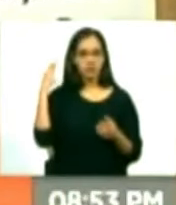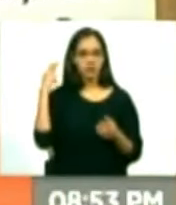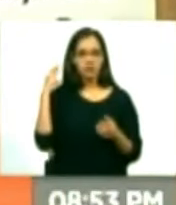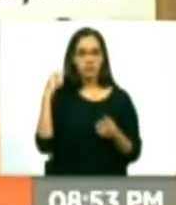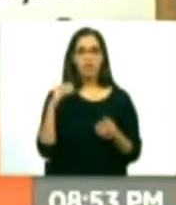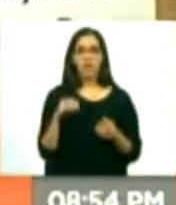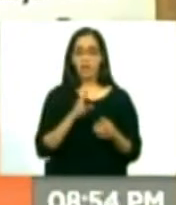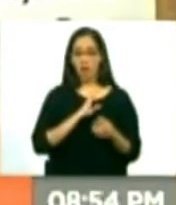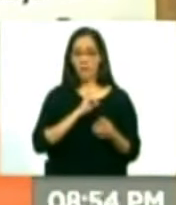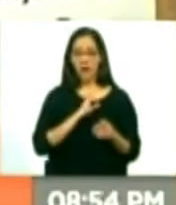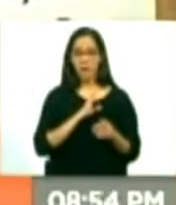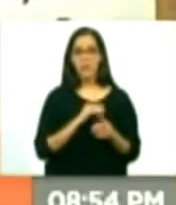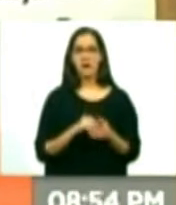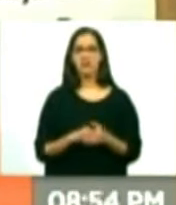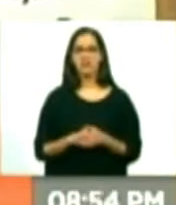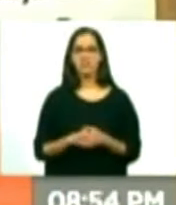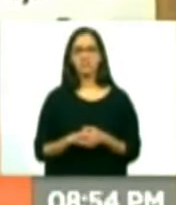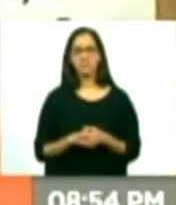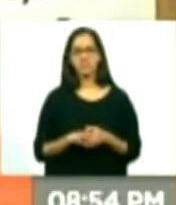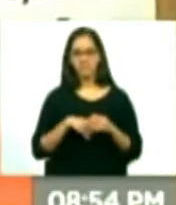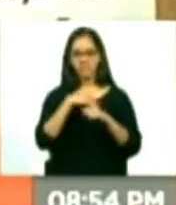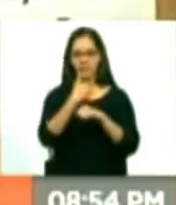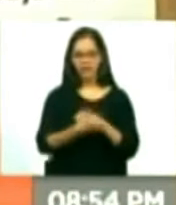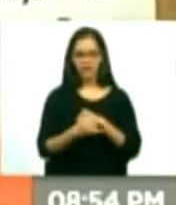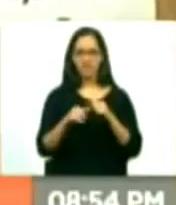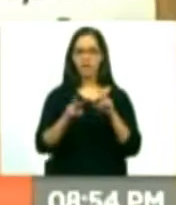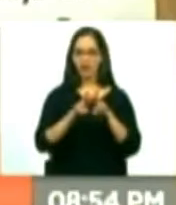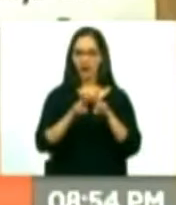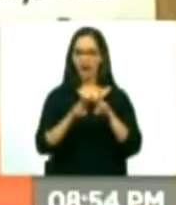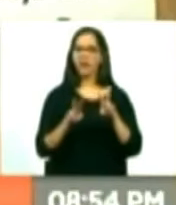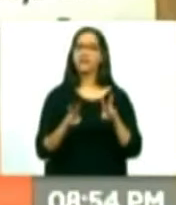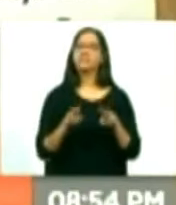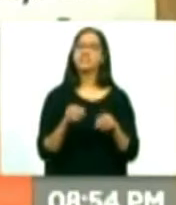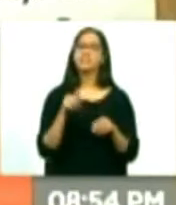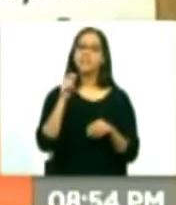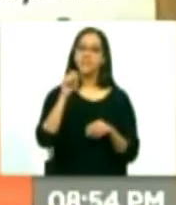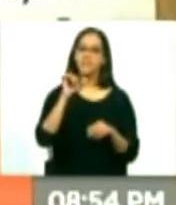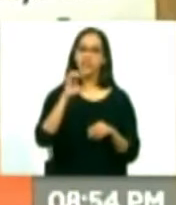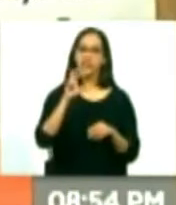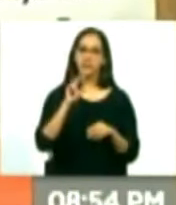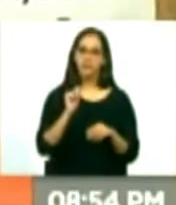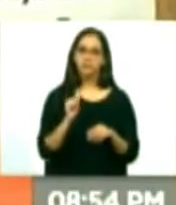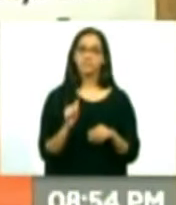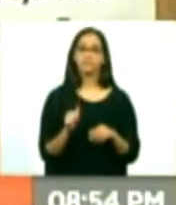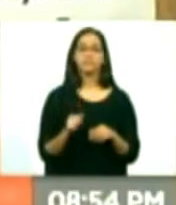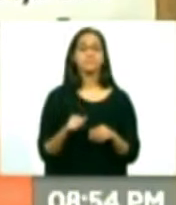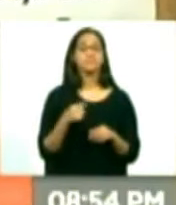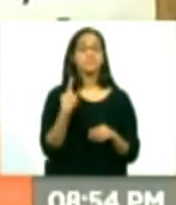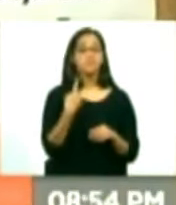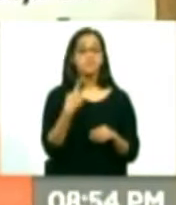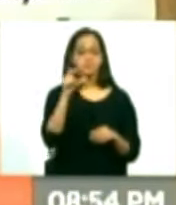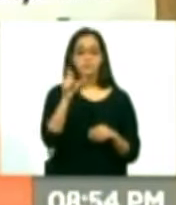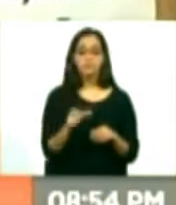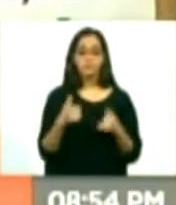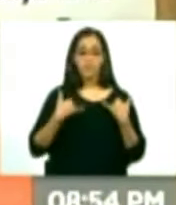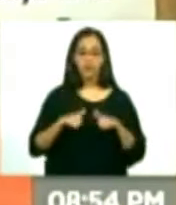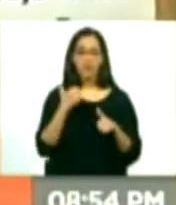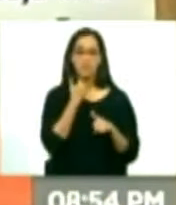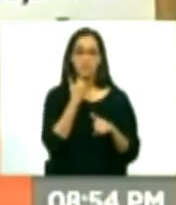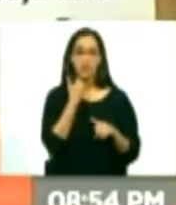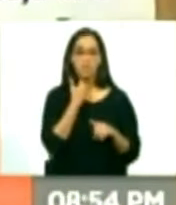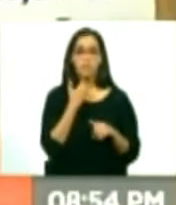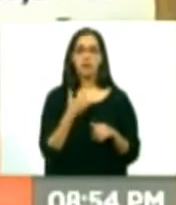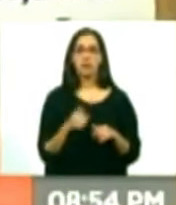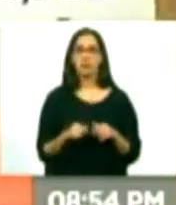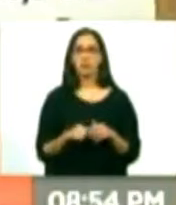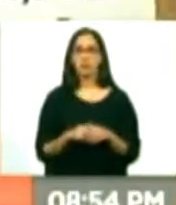parte del proyecto de viviendas del ETCR de Pondores. Deja una hija con problemas de salud en estos momentos,